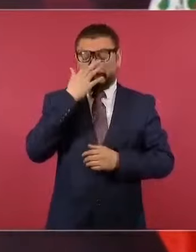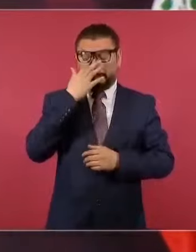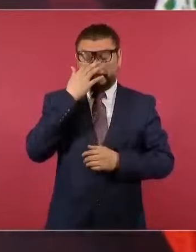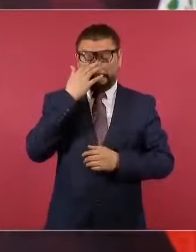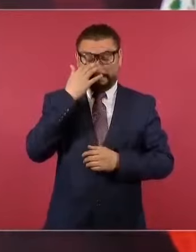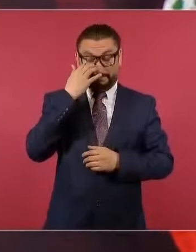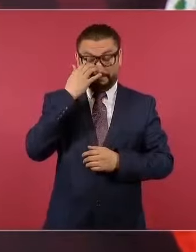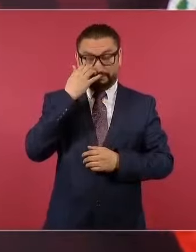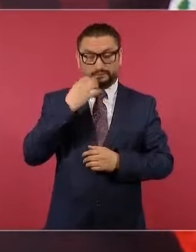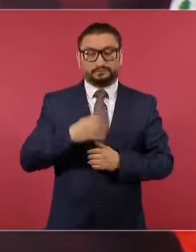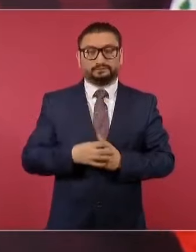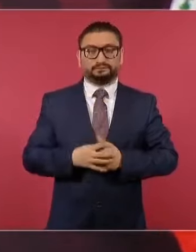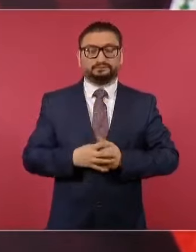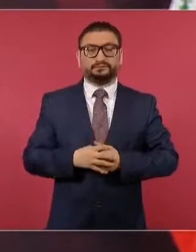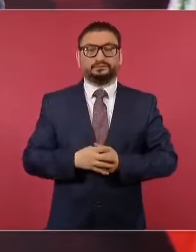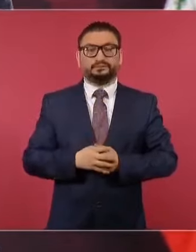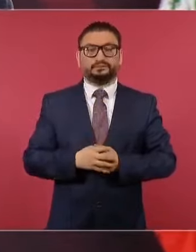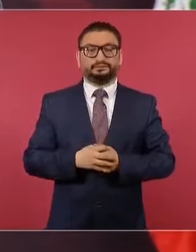tiene